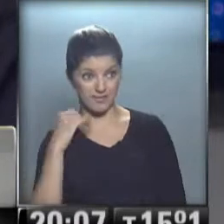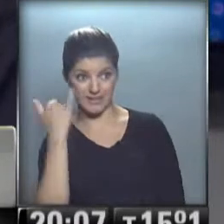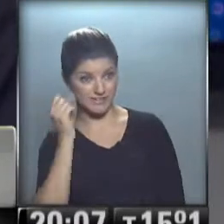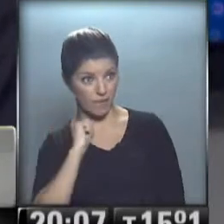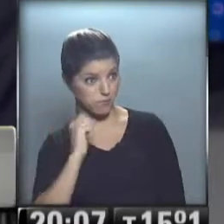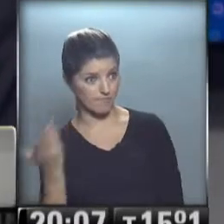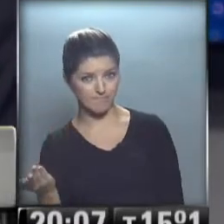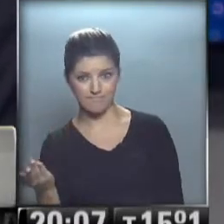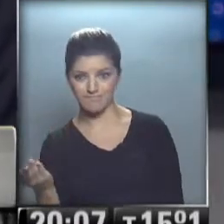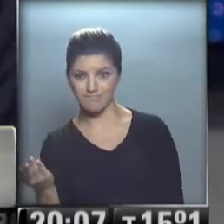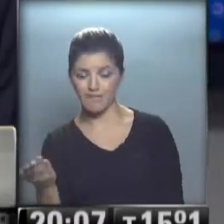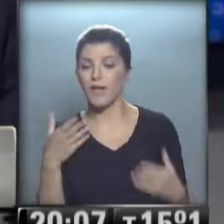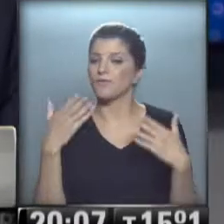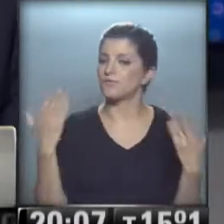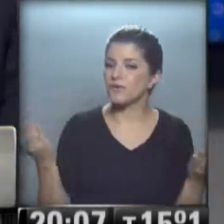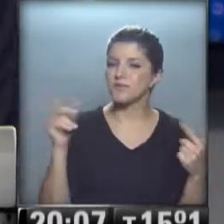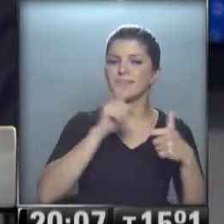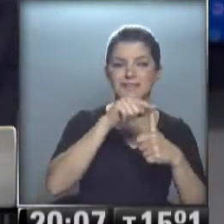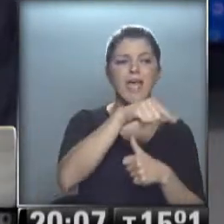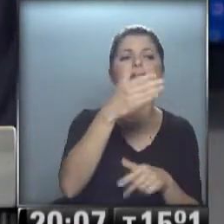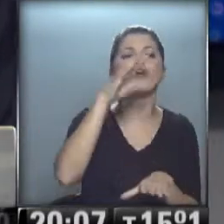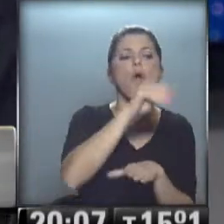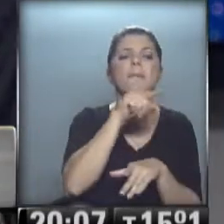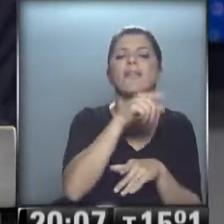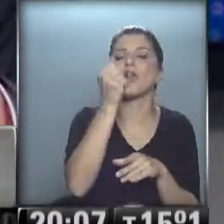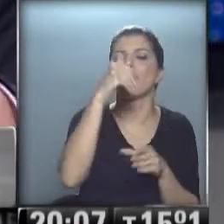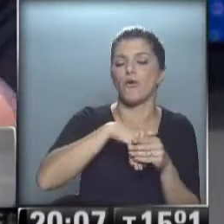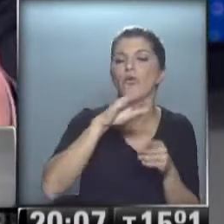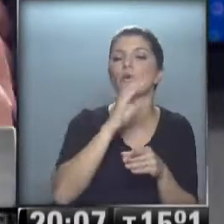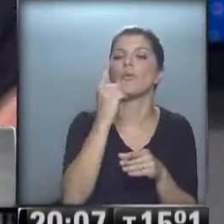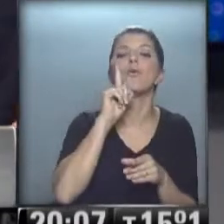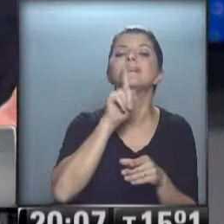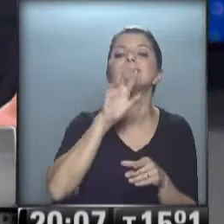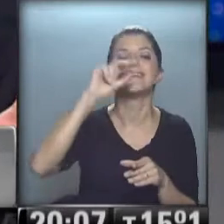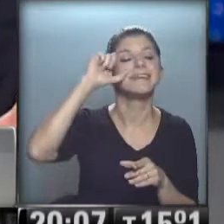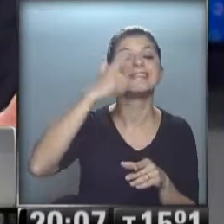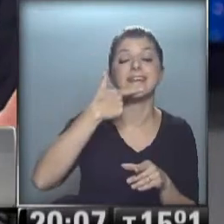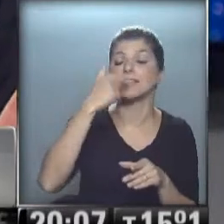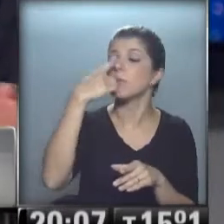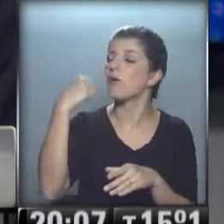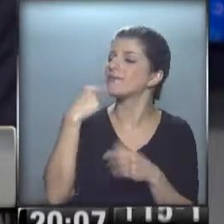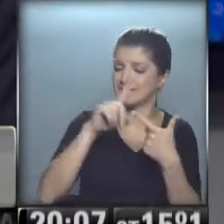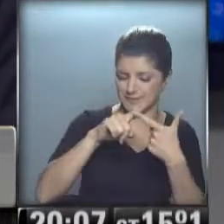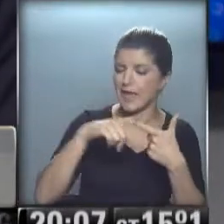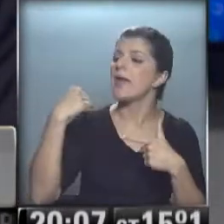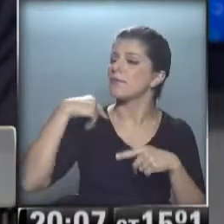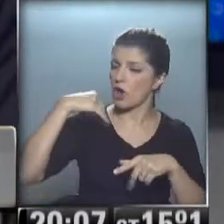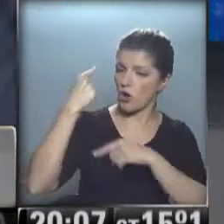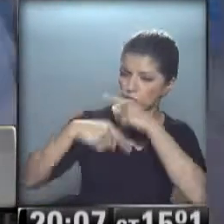sea que toma el argumento de los fondos buitres. Después dice, tienen que continuar negociando con